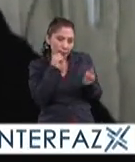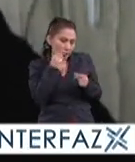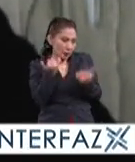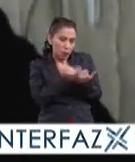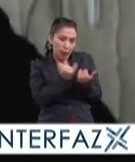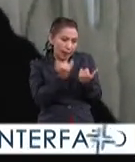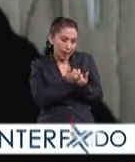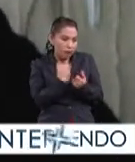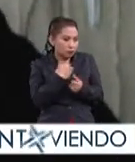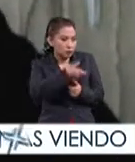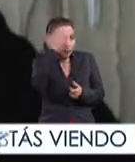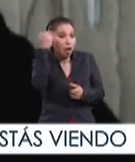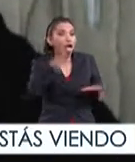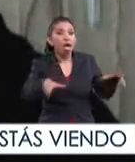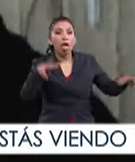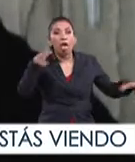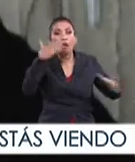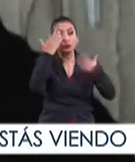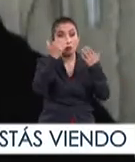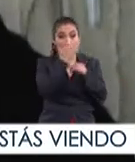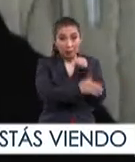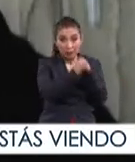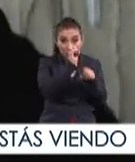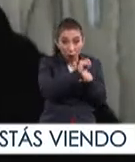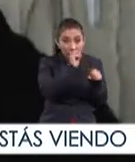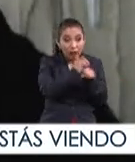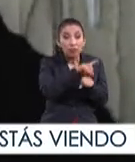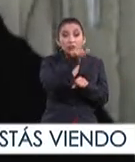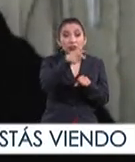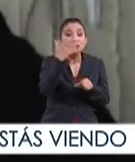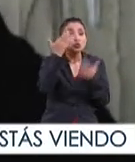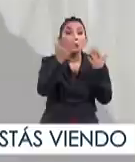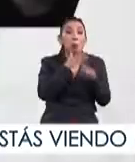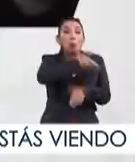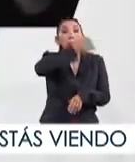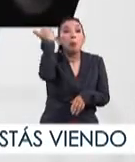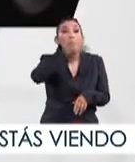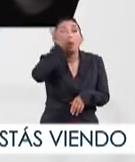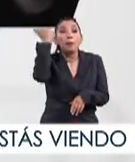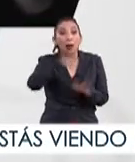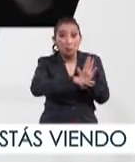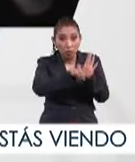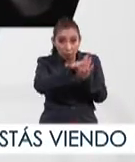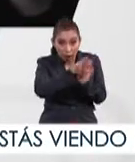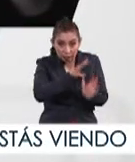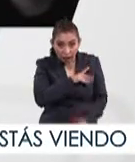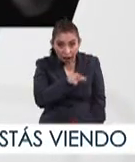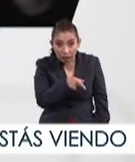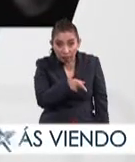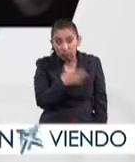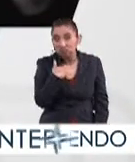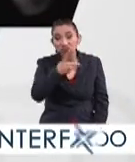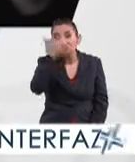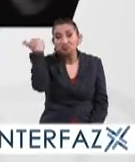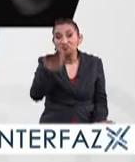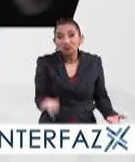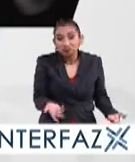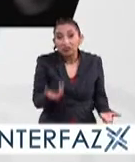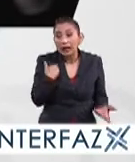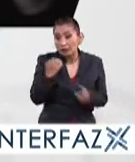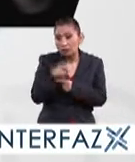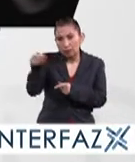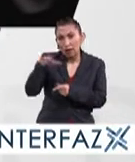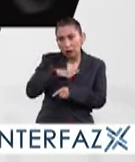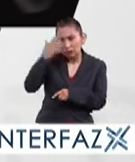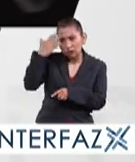de ellos, no sabemos qué estudiar cuando salimos de la secundaria, porque a esa edad no tenemos la madurez suficiente para saber qué es lo que queremos. Claro.